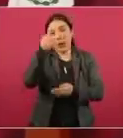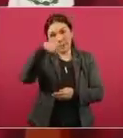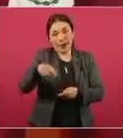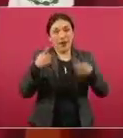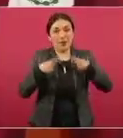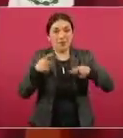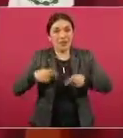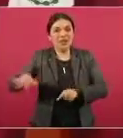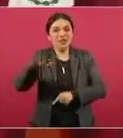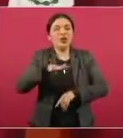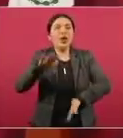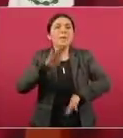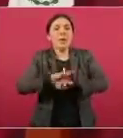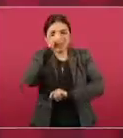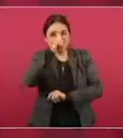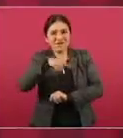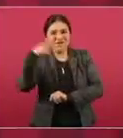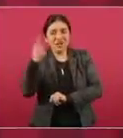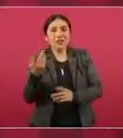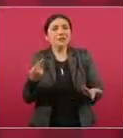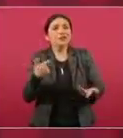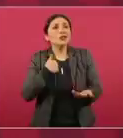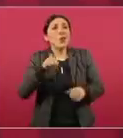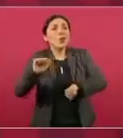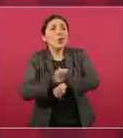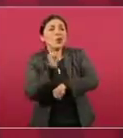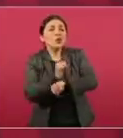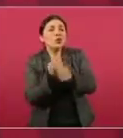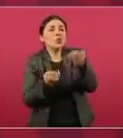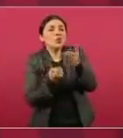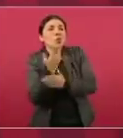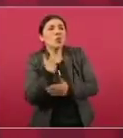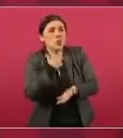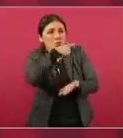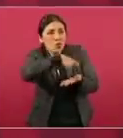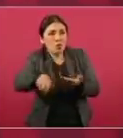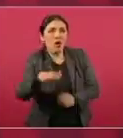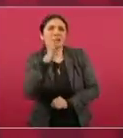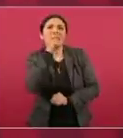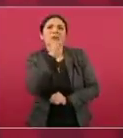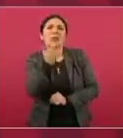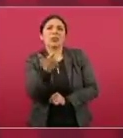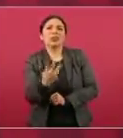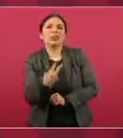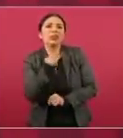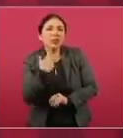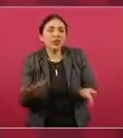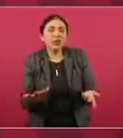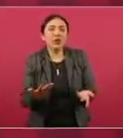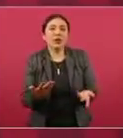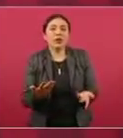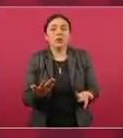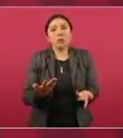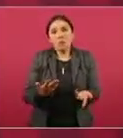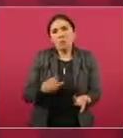gente que no tiene para comprar un carro nuevo, y que pues un